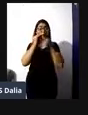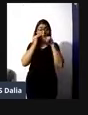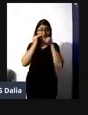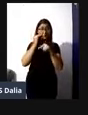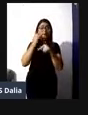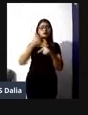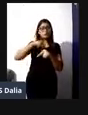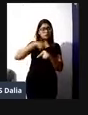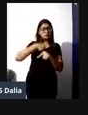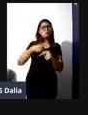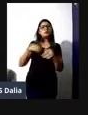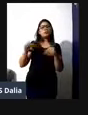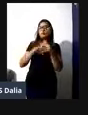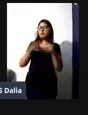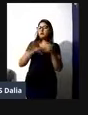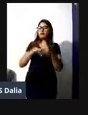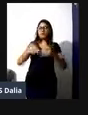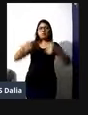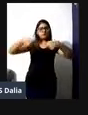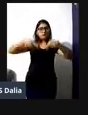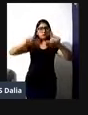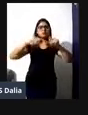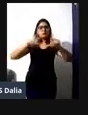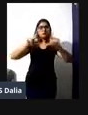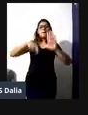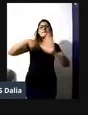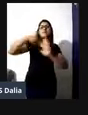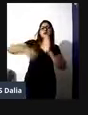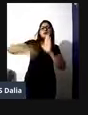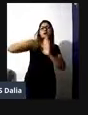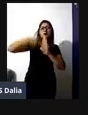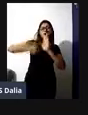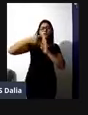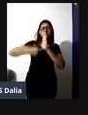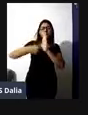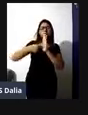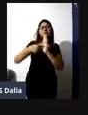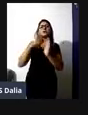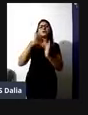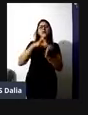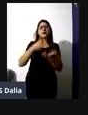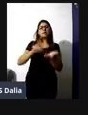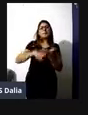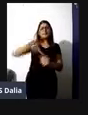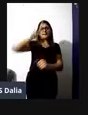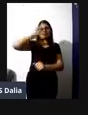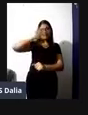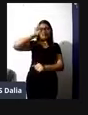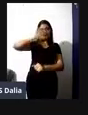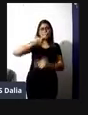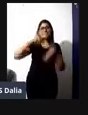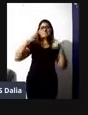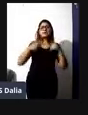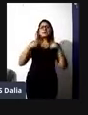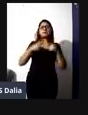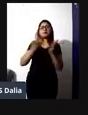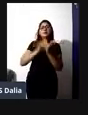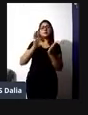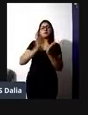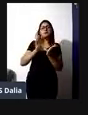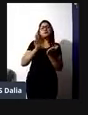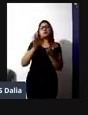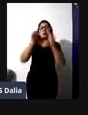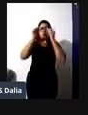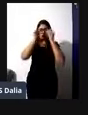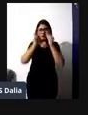nosotros subimos de manera frecuente videos donde vienen recomendaciones para personas con discapacidad visual y